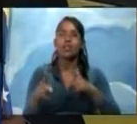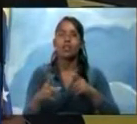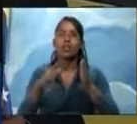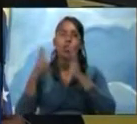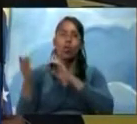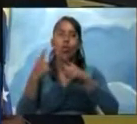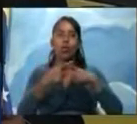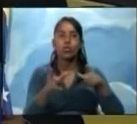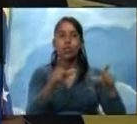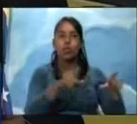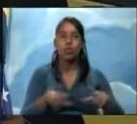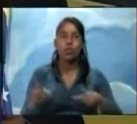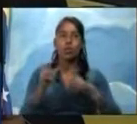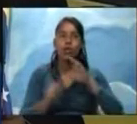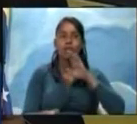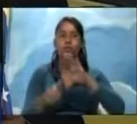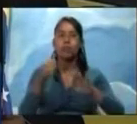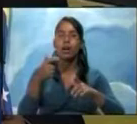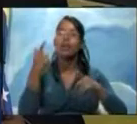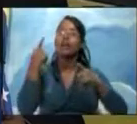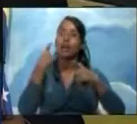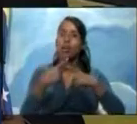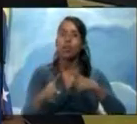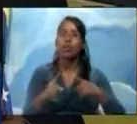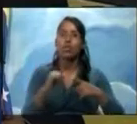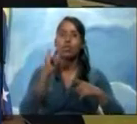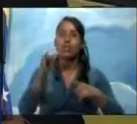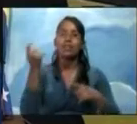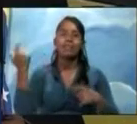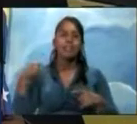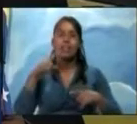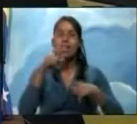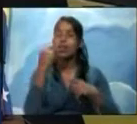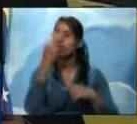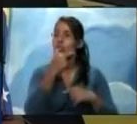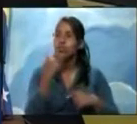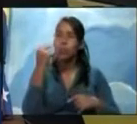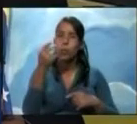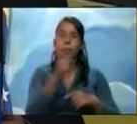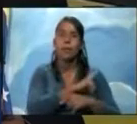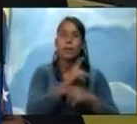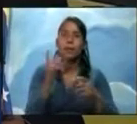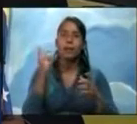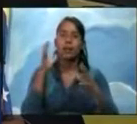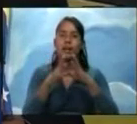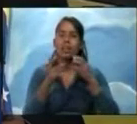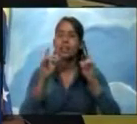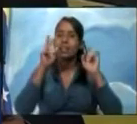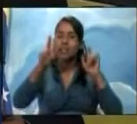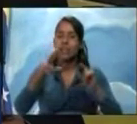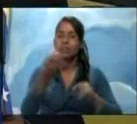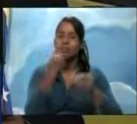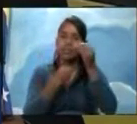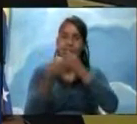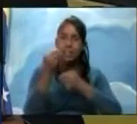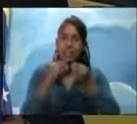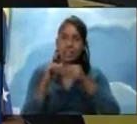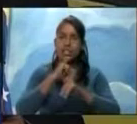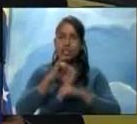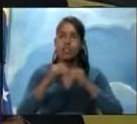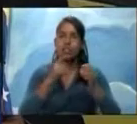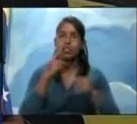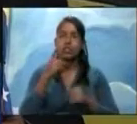de un costado más que del otro, y tenía en su boca tres costillas en los dientes, y le fue dicho